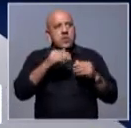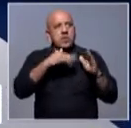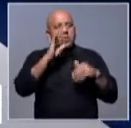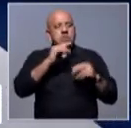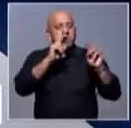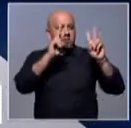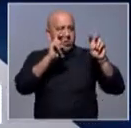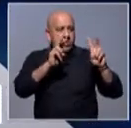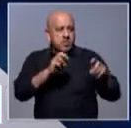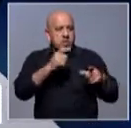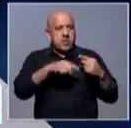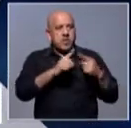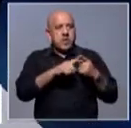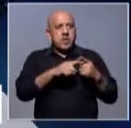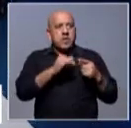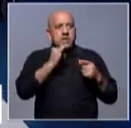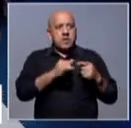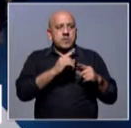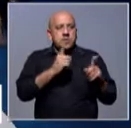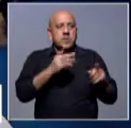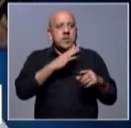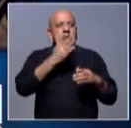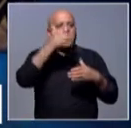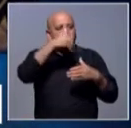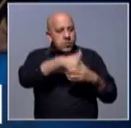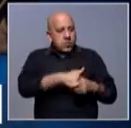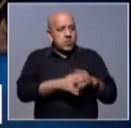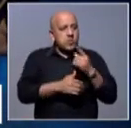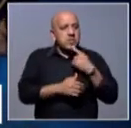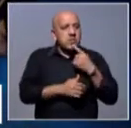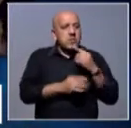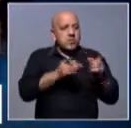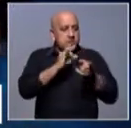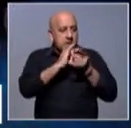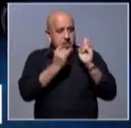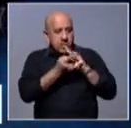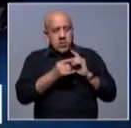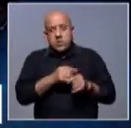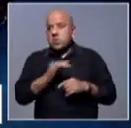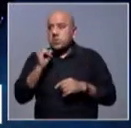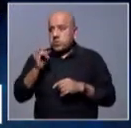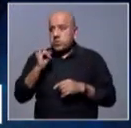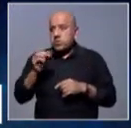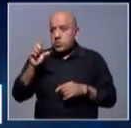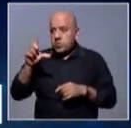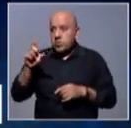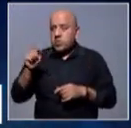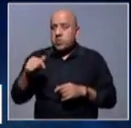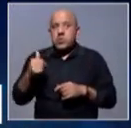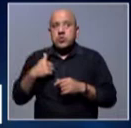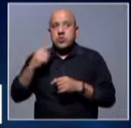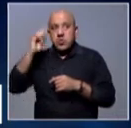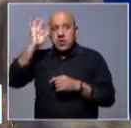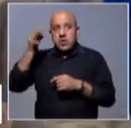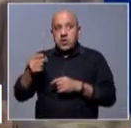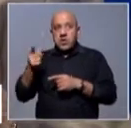están en esta agenda si efectivamente se decida y voluntad política impulsar los van a tener que pasar por el parlamento claro por supuesto yo creo que este derecho